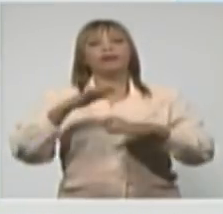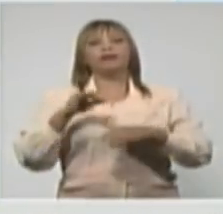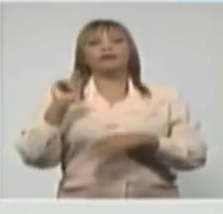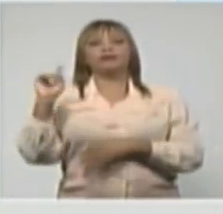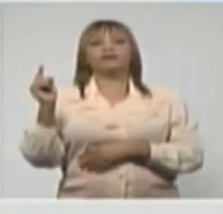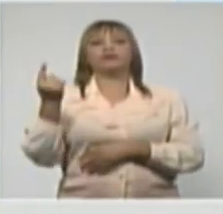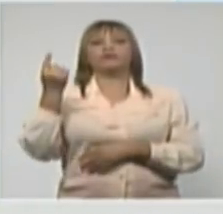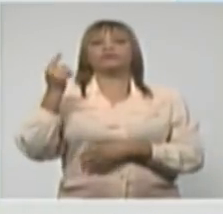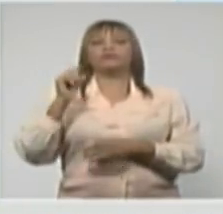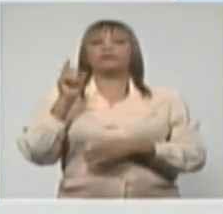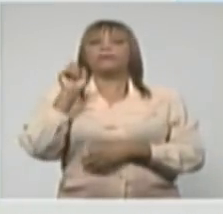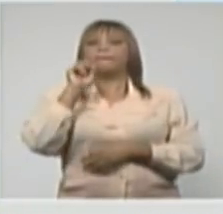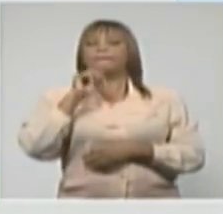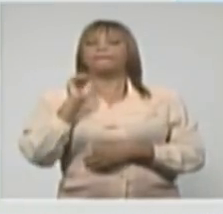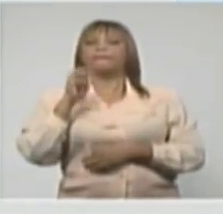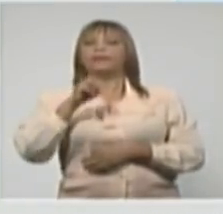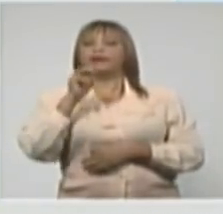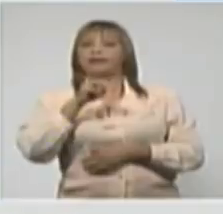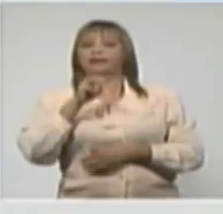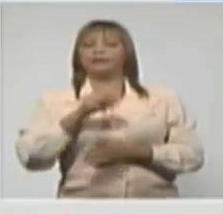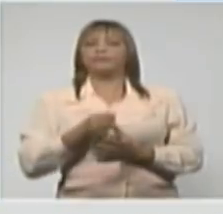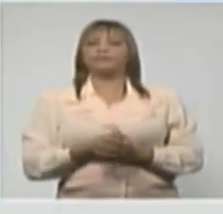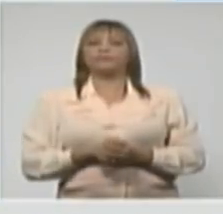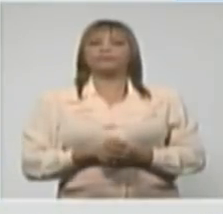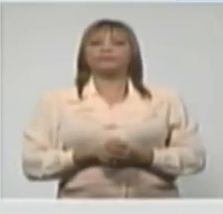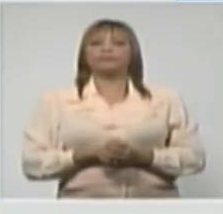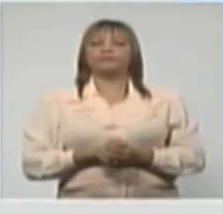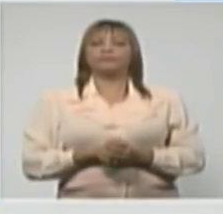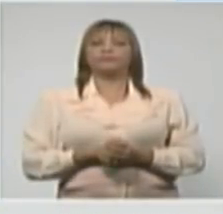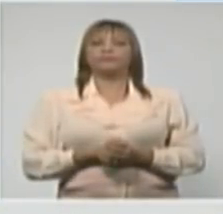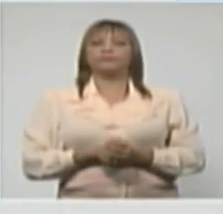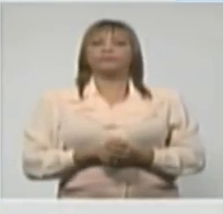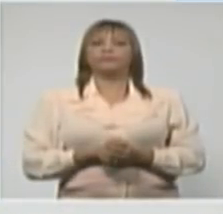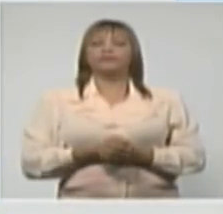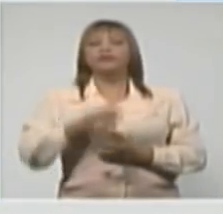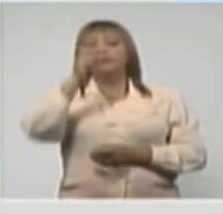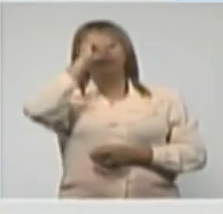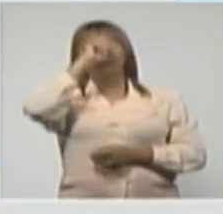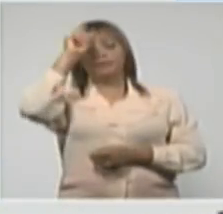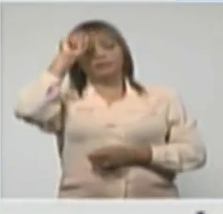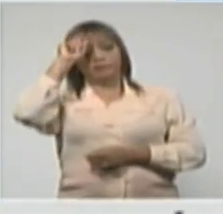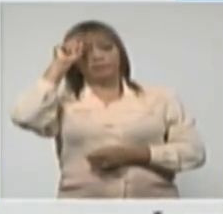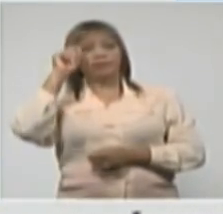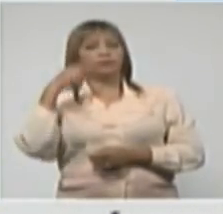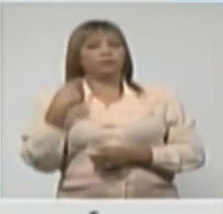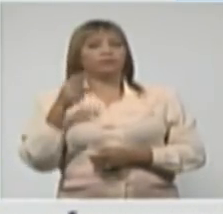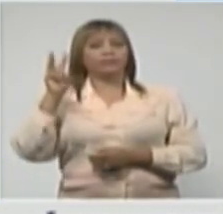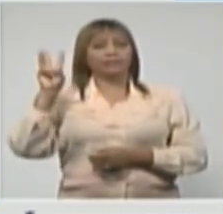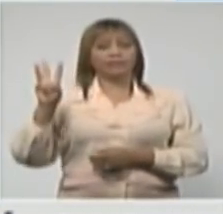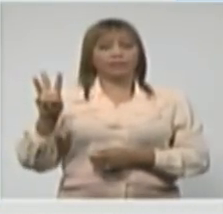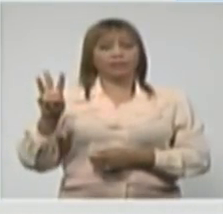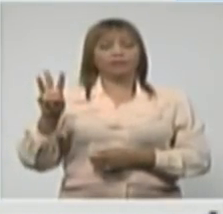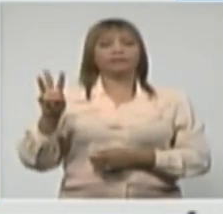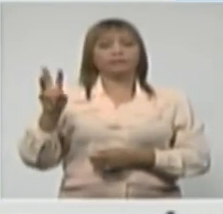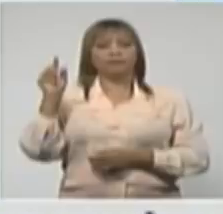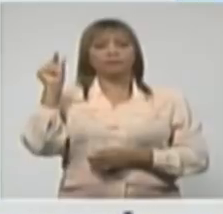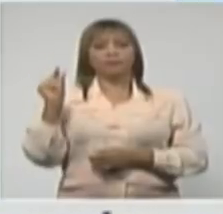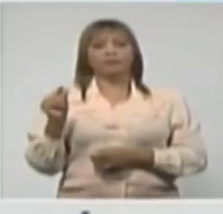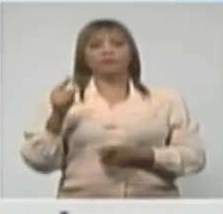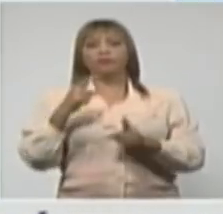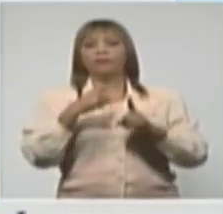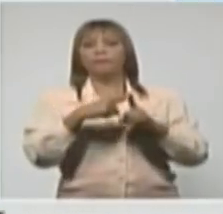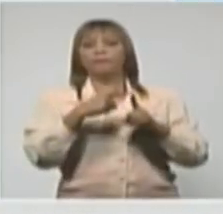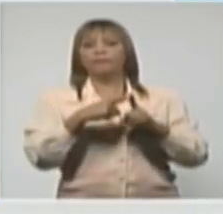Marianao. En el caso de la provincia de Santi Espíritus, 3 de los 4 casos diagnosticados son